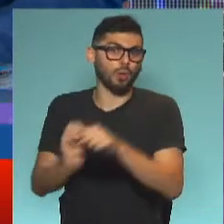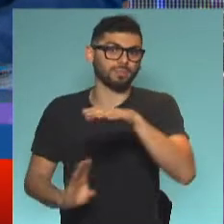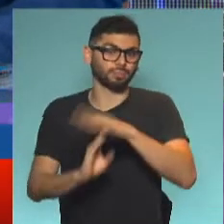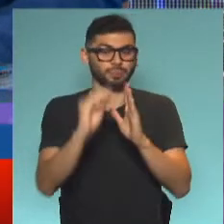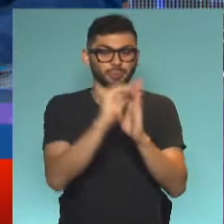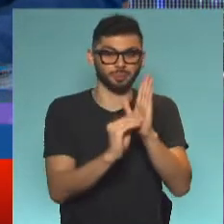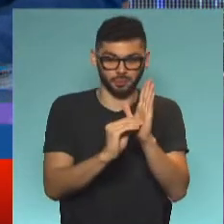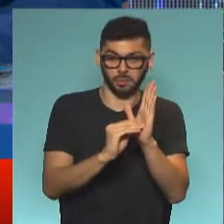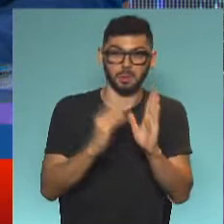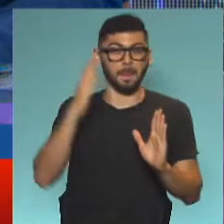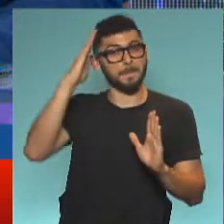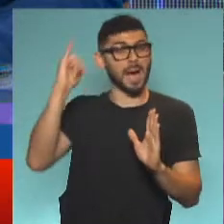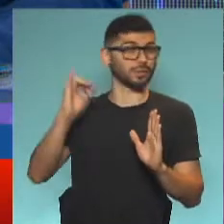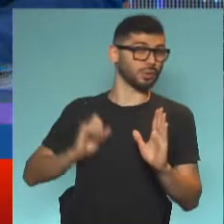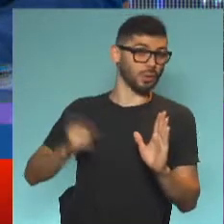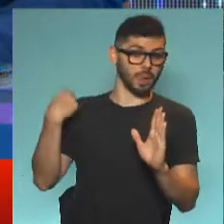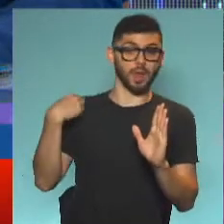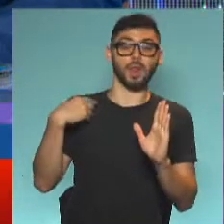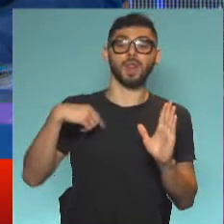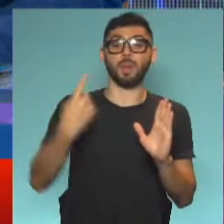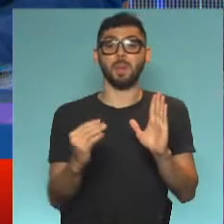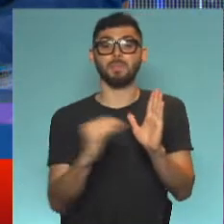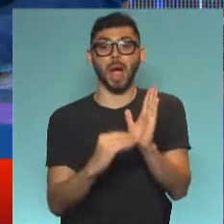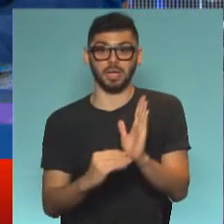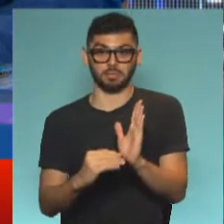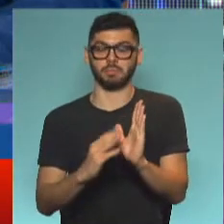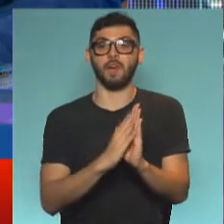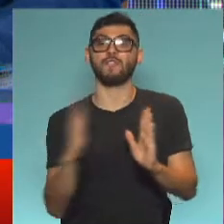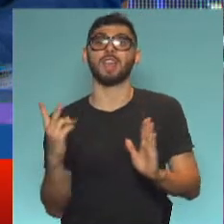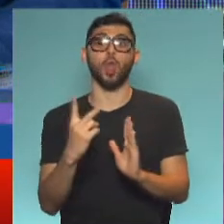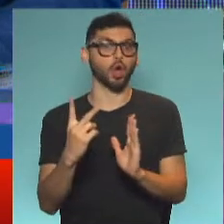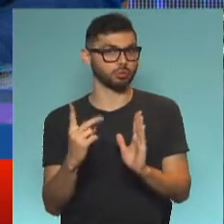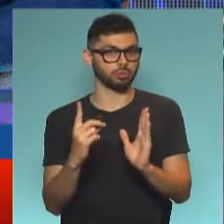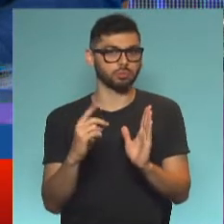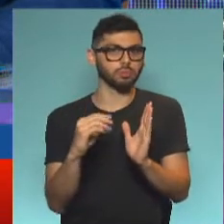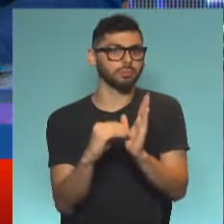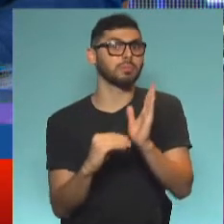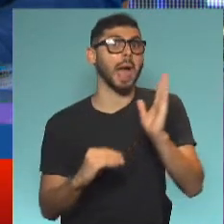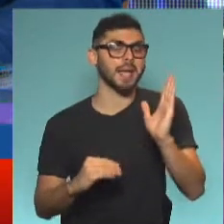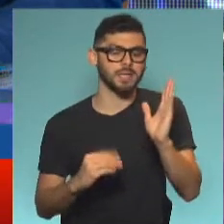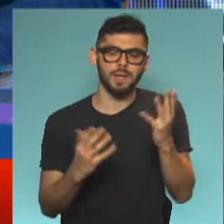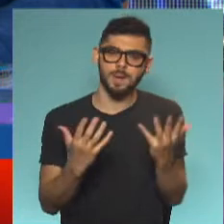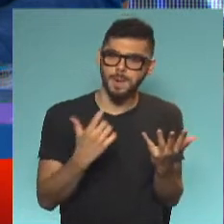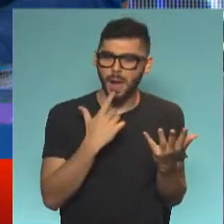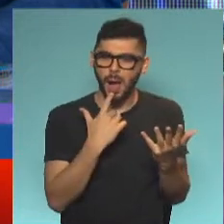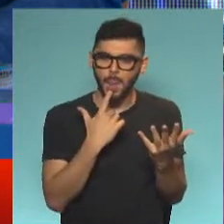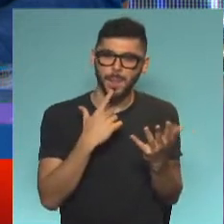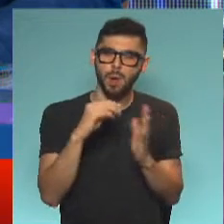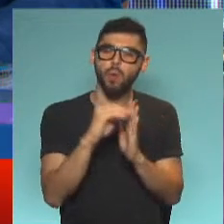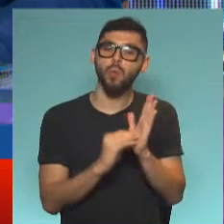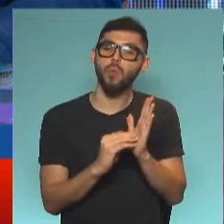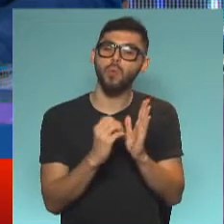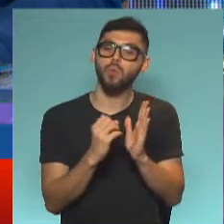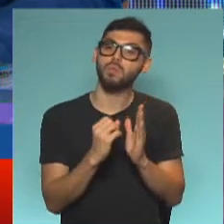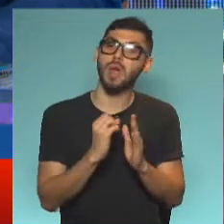se fueron incorporando, después en fase 2 fueron algunos más, así que hay que esperar esa letra finita. Hoy la tarea